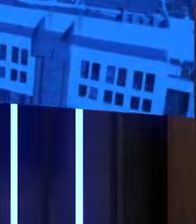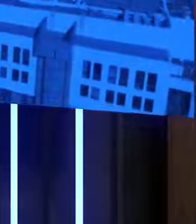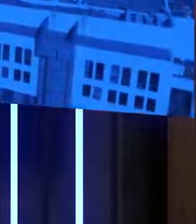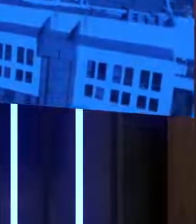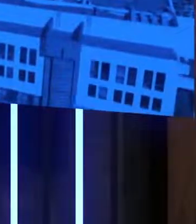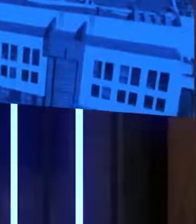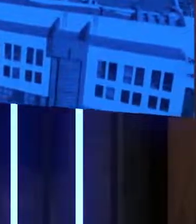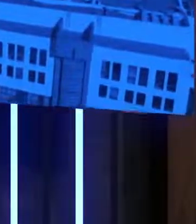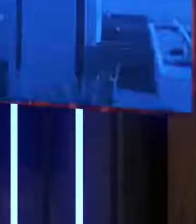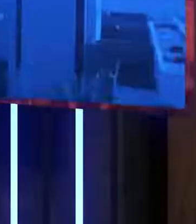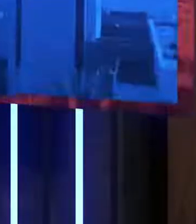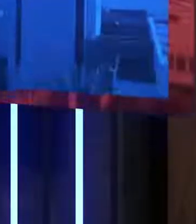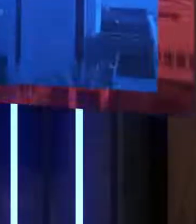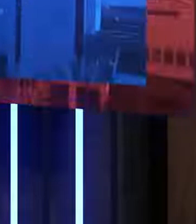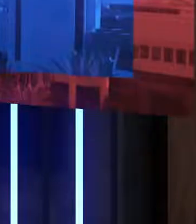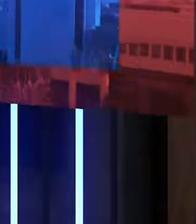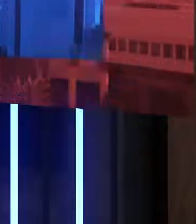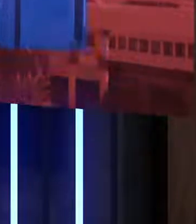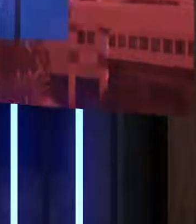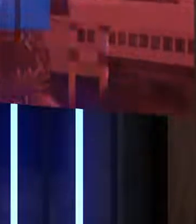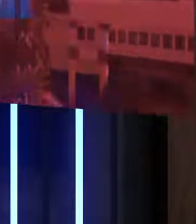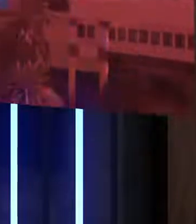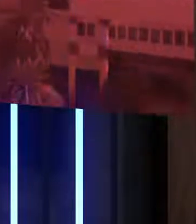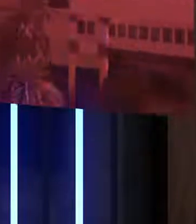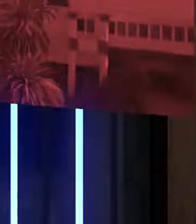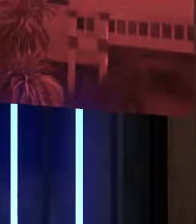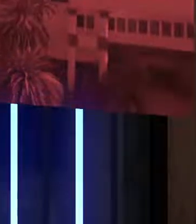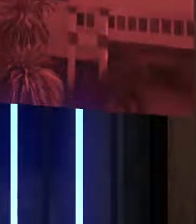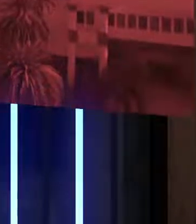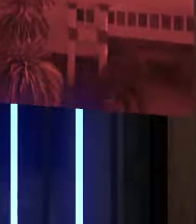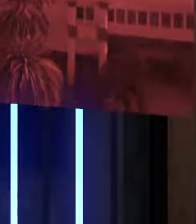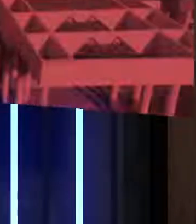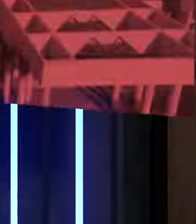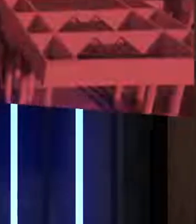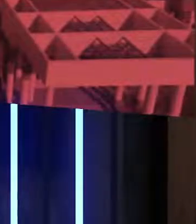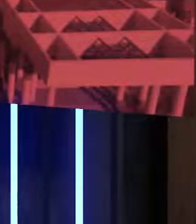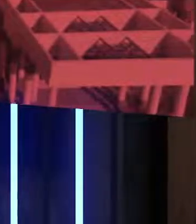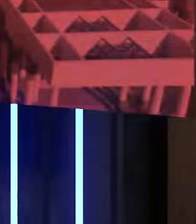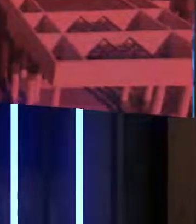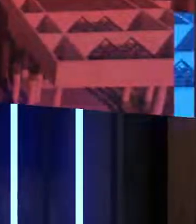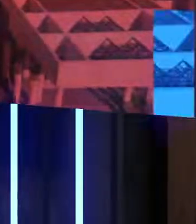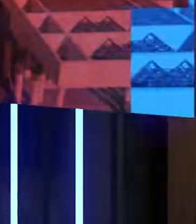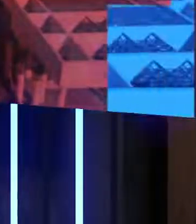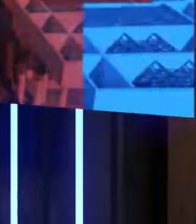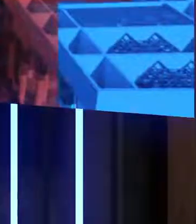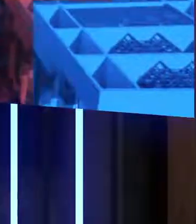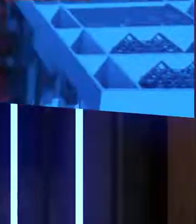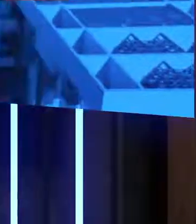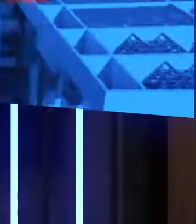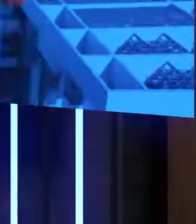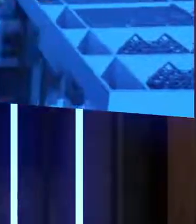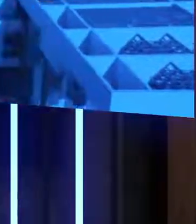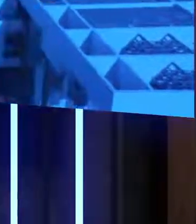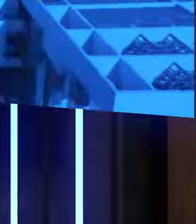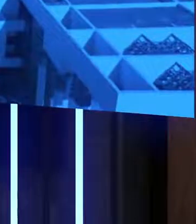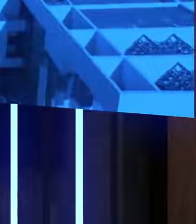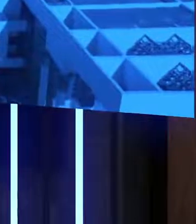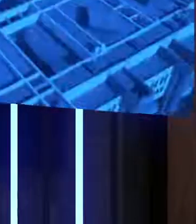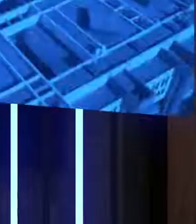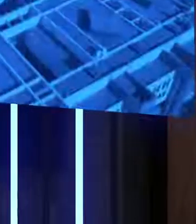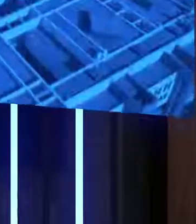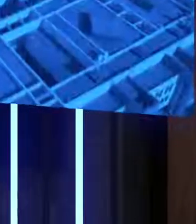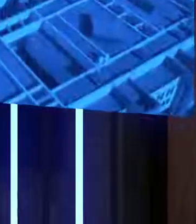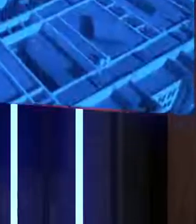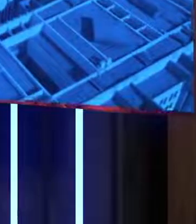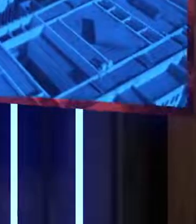derechos humanos cometidas por agentes del Estado durante la dictadura cívico-militar entre el 11 de septiembre de 1973 y